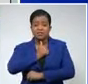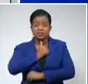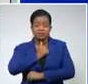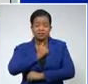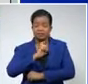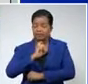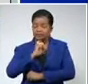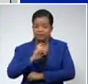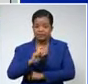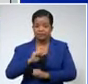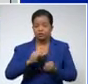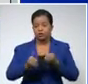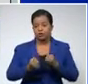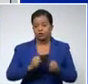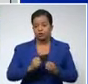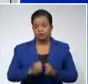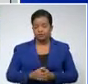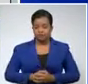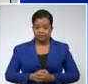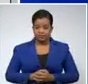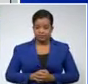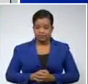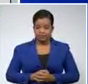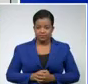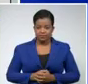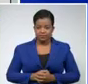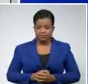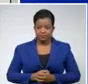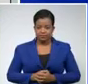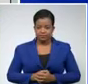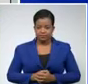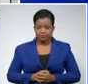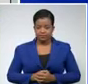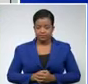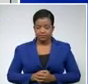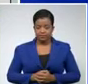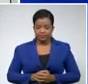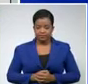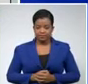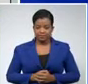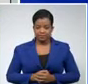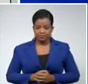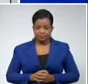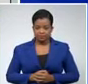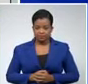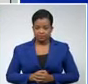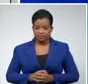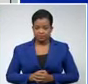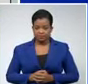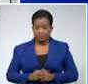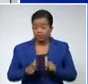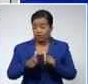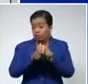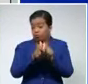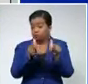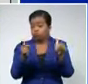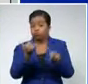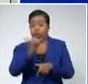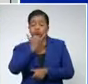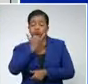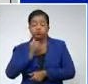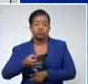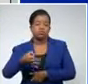difícil a veces el control cuando se va incrementando. La mayor afectación en el municipio cabecera,